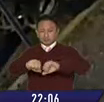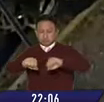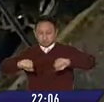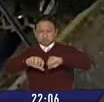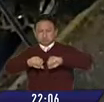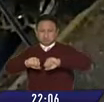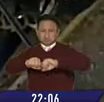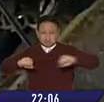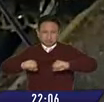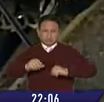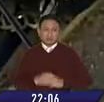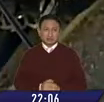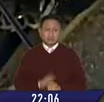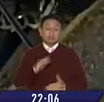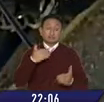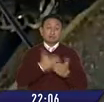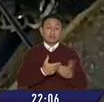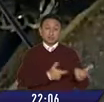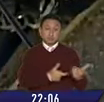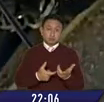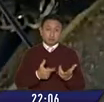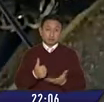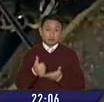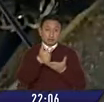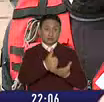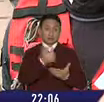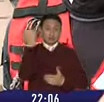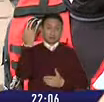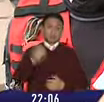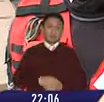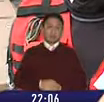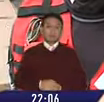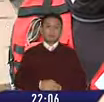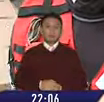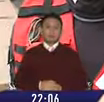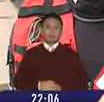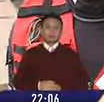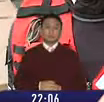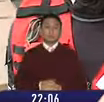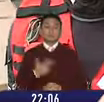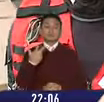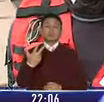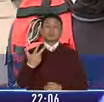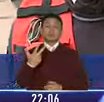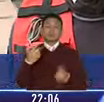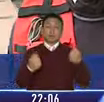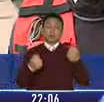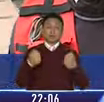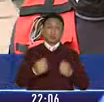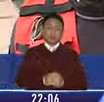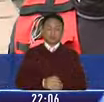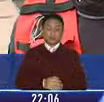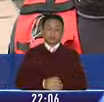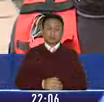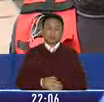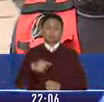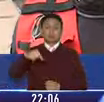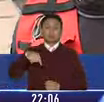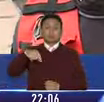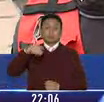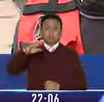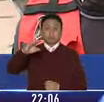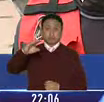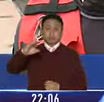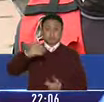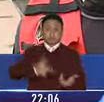retorcidos llegaron los bomberos a atender la emergencia de tres vehículos entonces la unidad autobomba Bravo